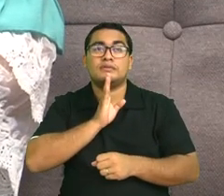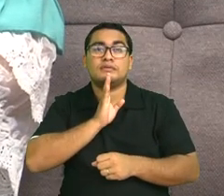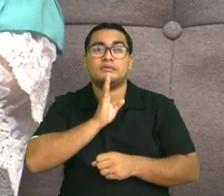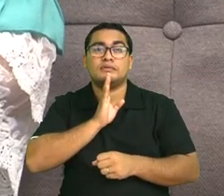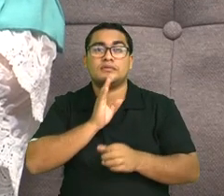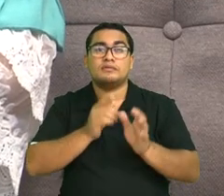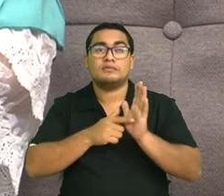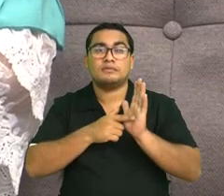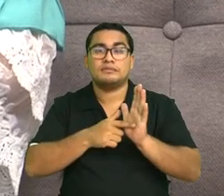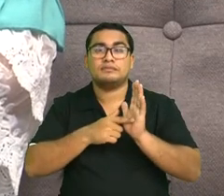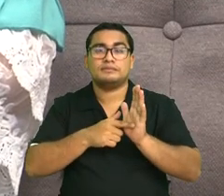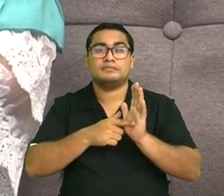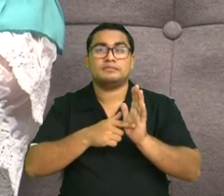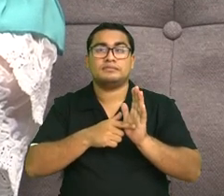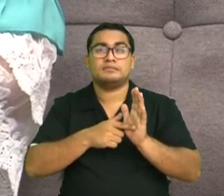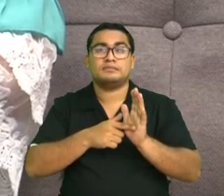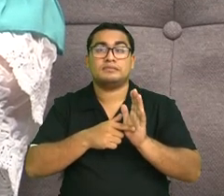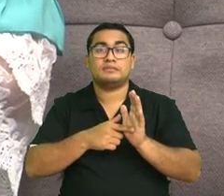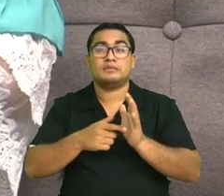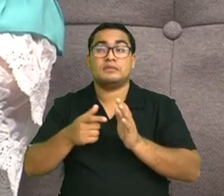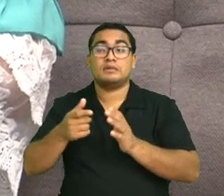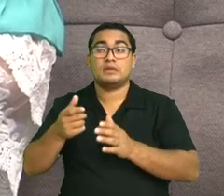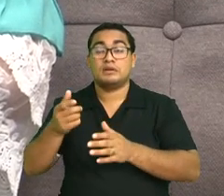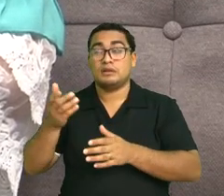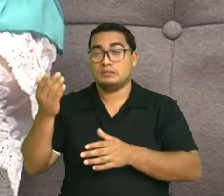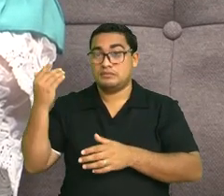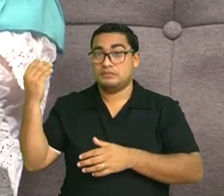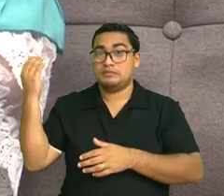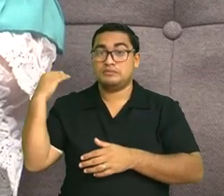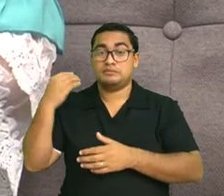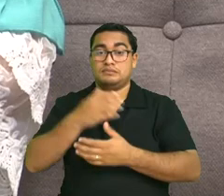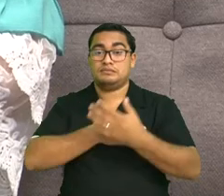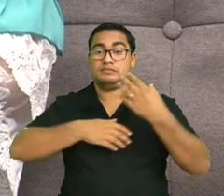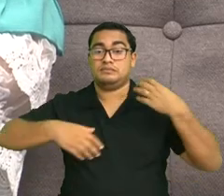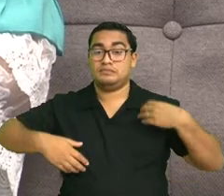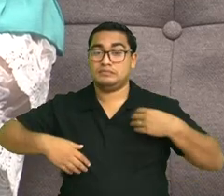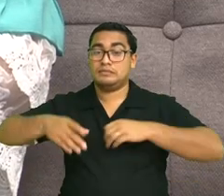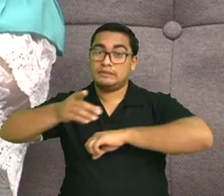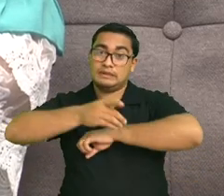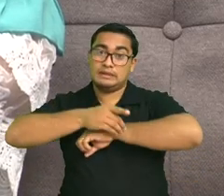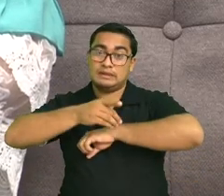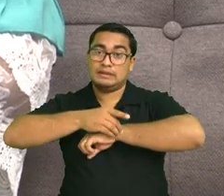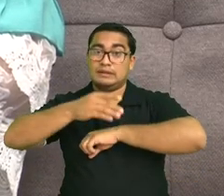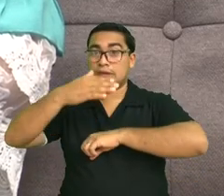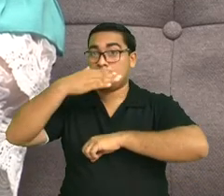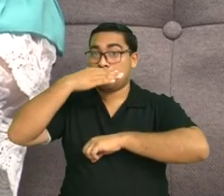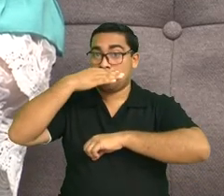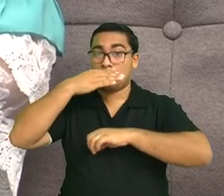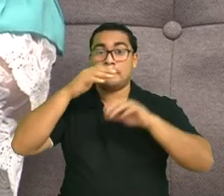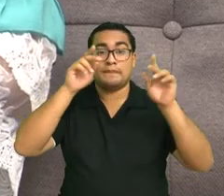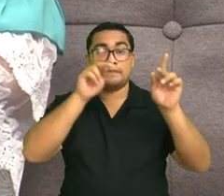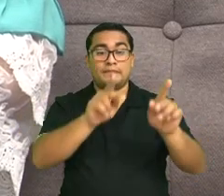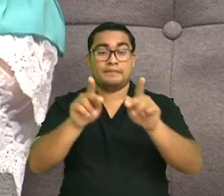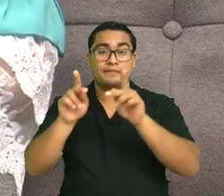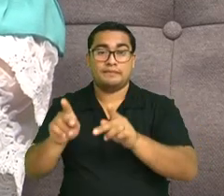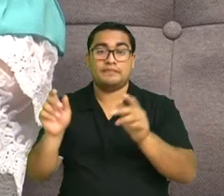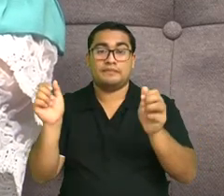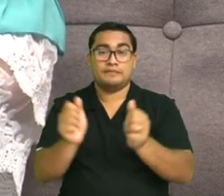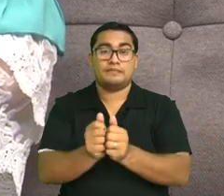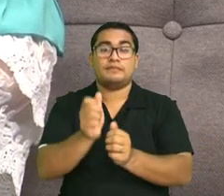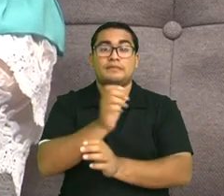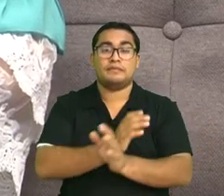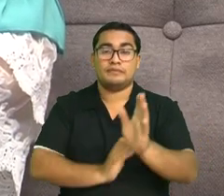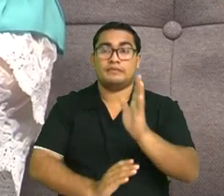desde que triunfó la revolución, sí, sí. Las personas con discapacidad a quienes se le